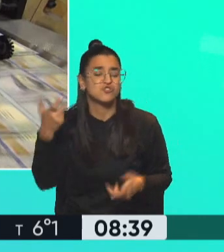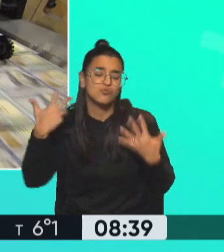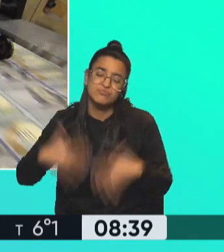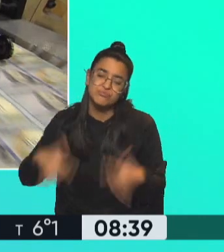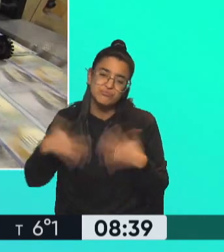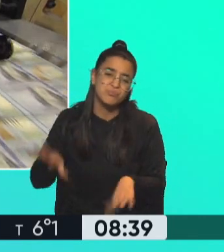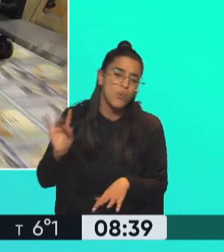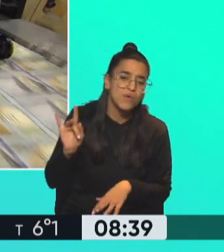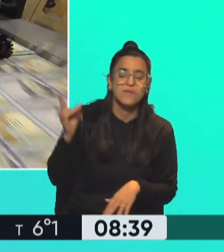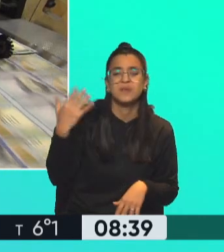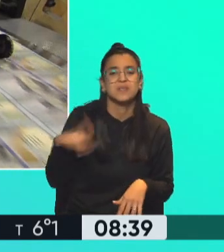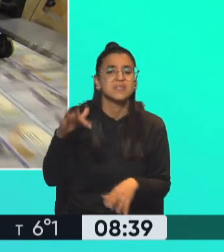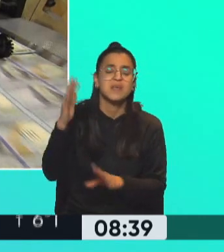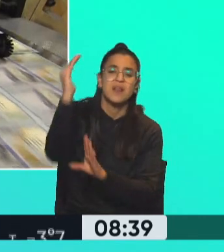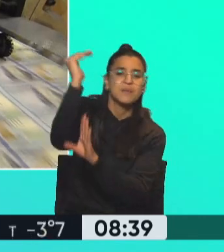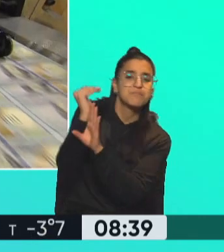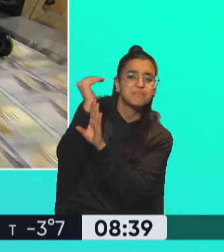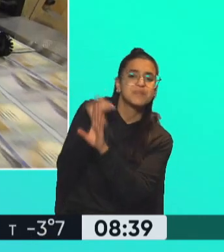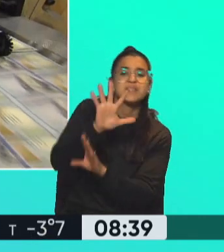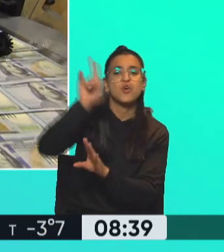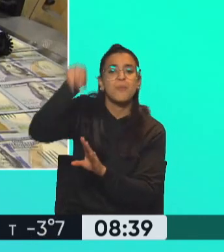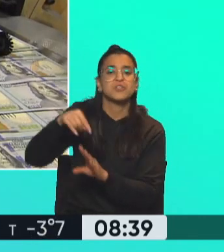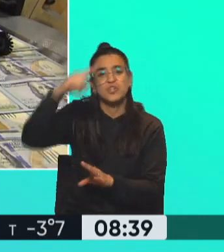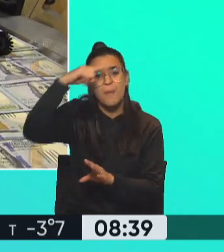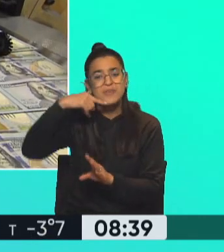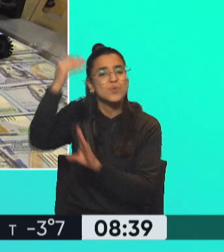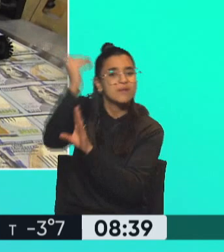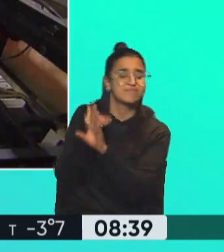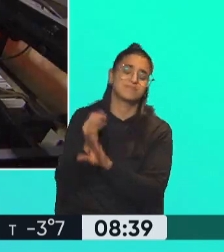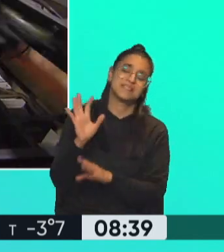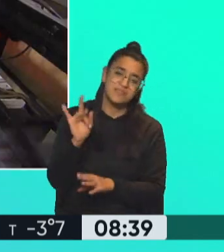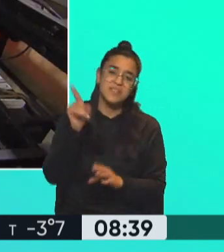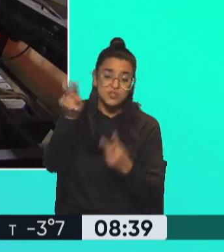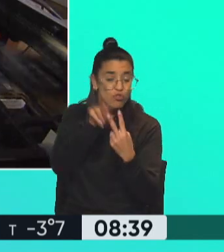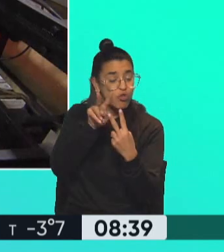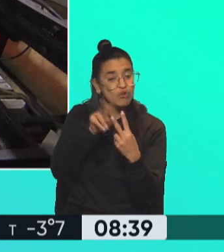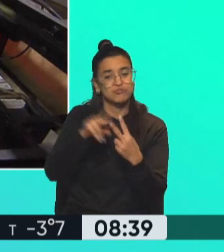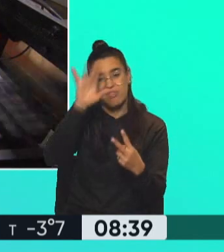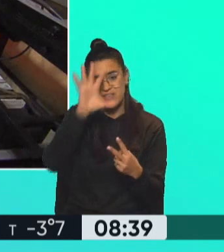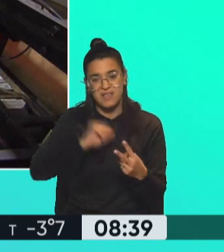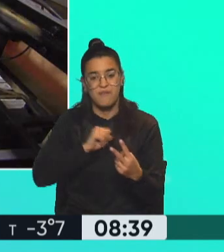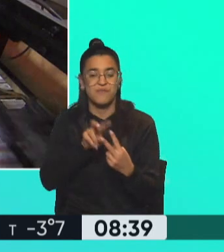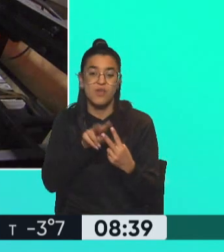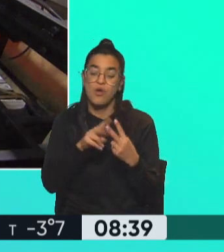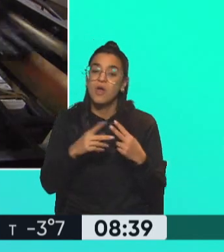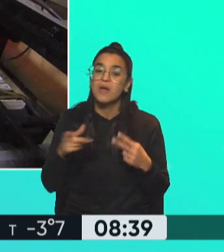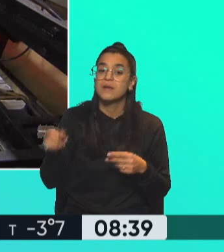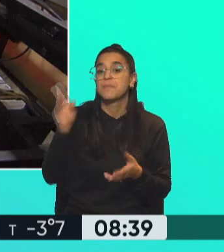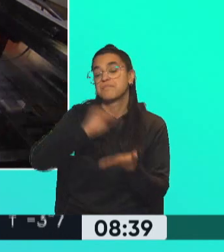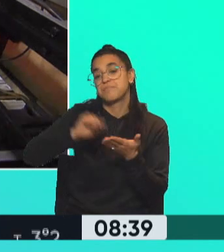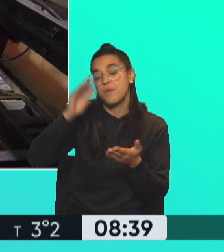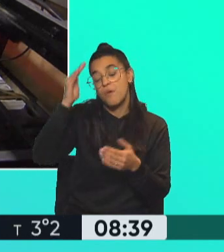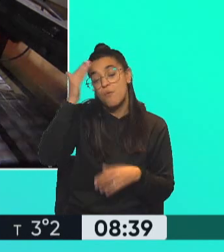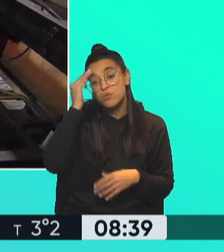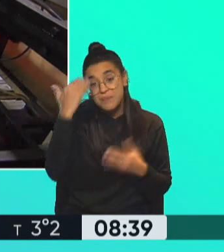mucho que baje de un piso del 5% mensual. Estos son los grandes desafíos que deja la gestión de